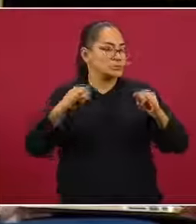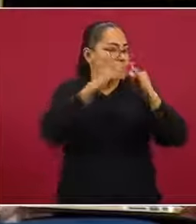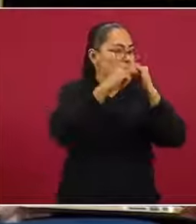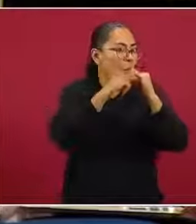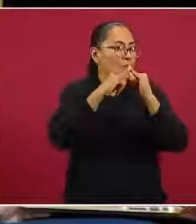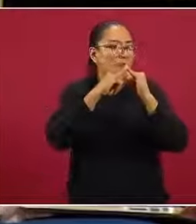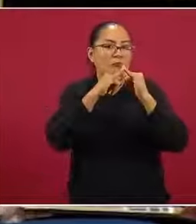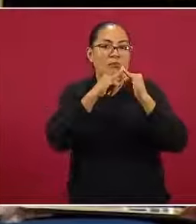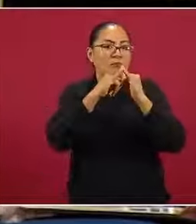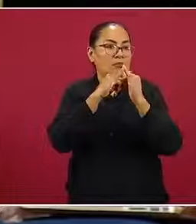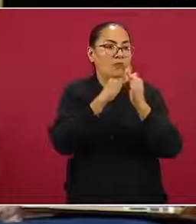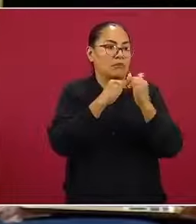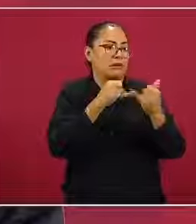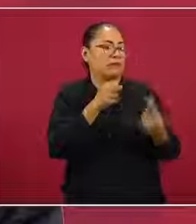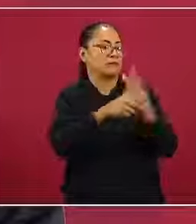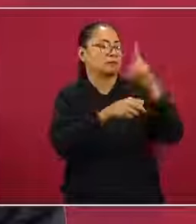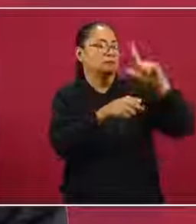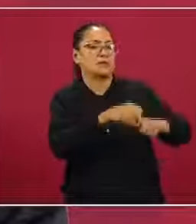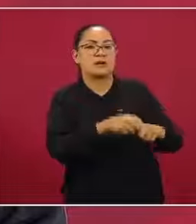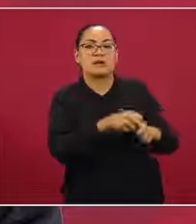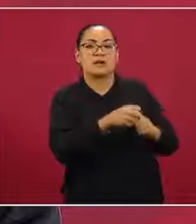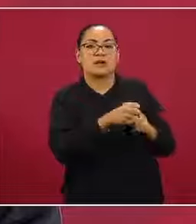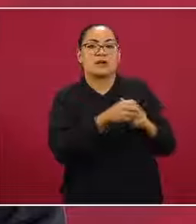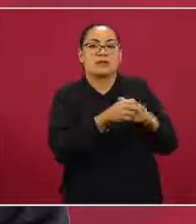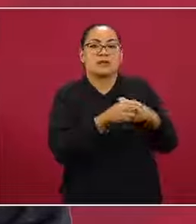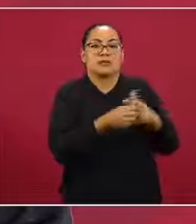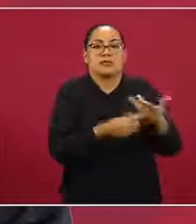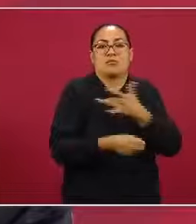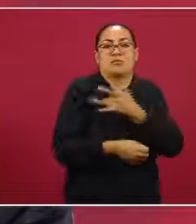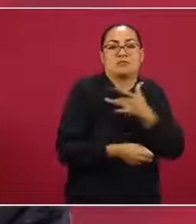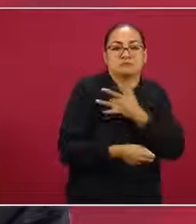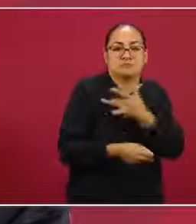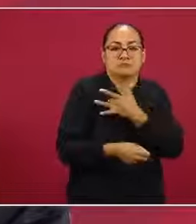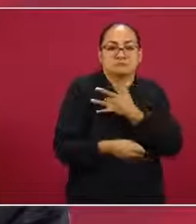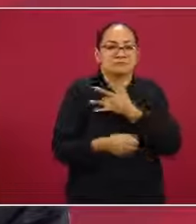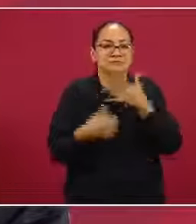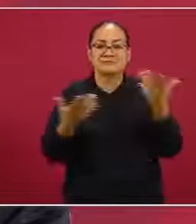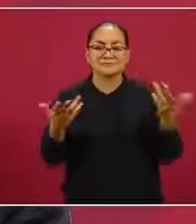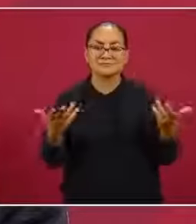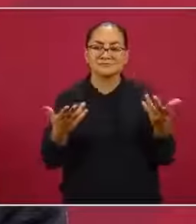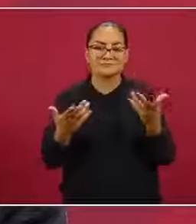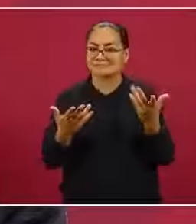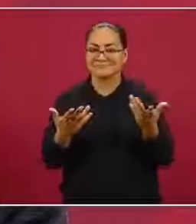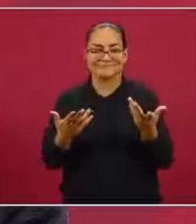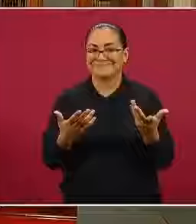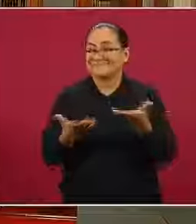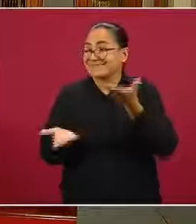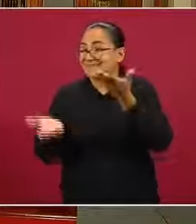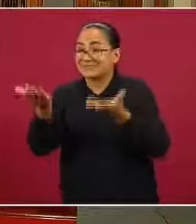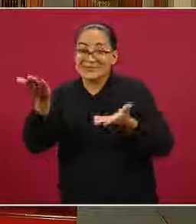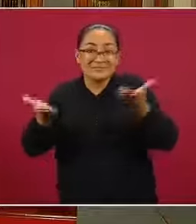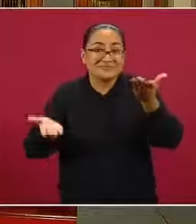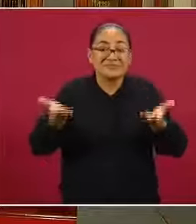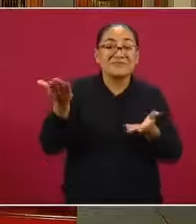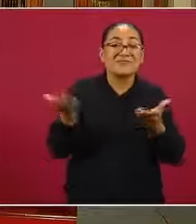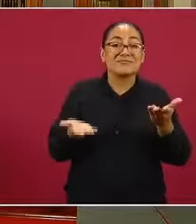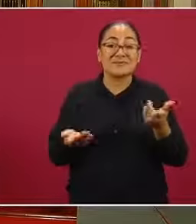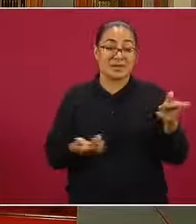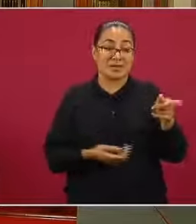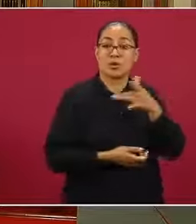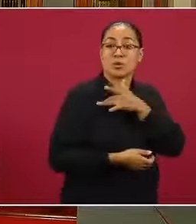instituto nacional temático como cardiología, en donde solo una porción se adaptó como unidad